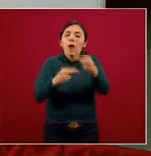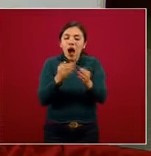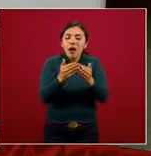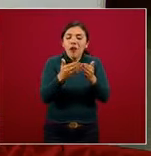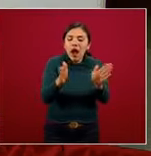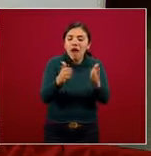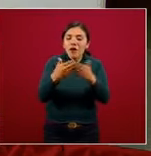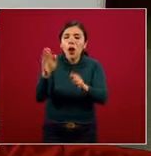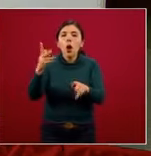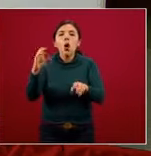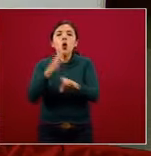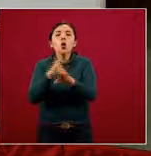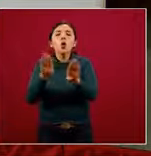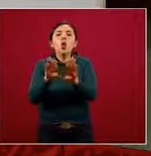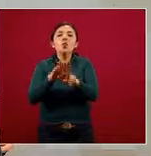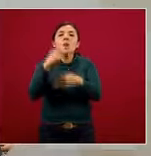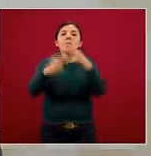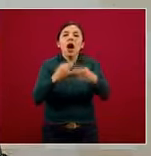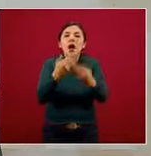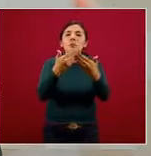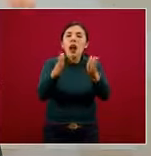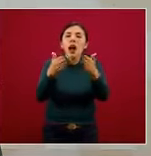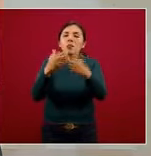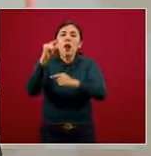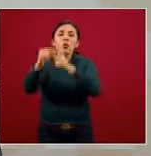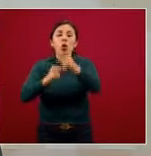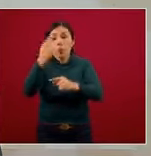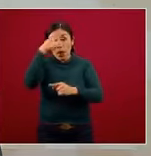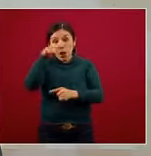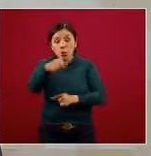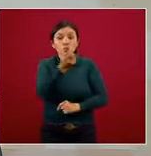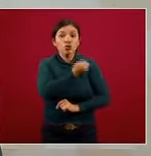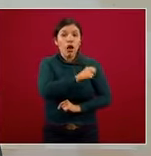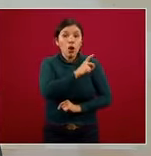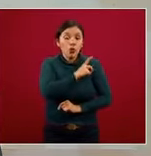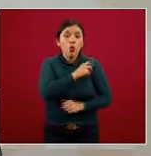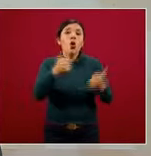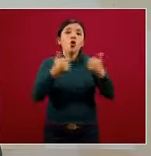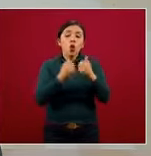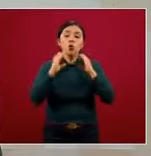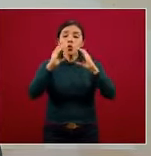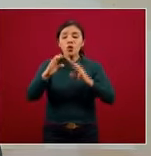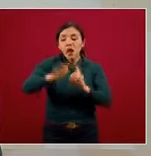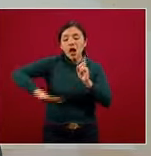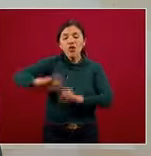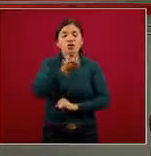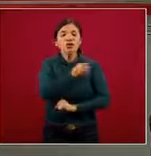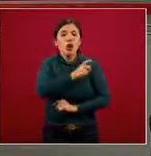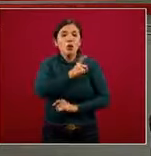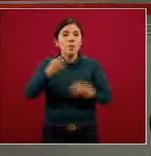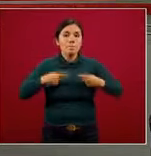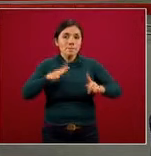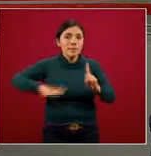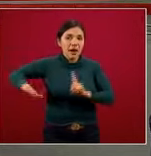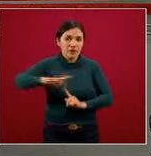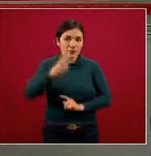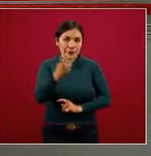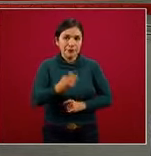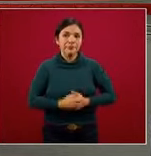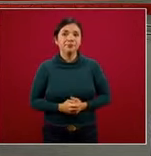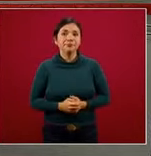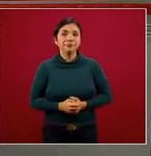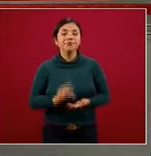lo que podemos actuar en pro de nuestra salud y en una forma solidaria de la salud de otras personas. Gracias, Ángel.